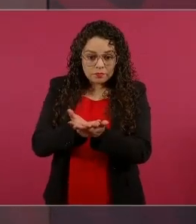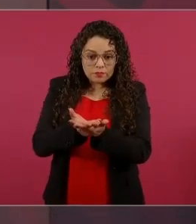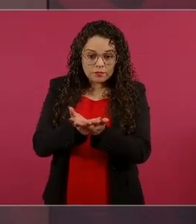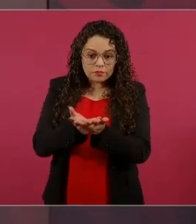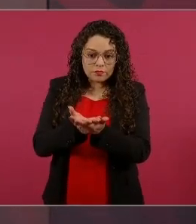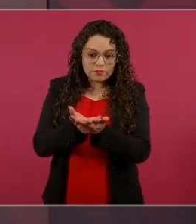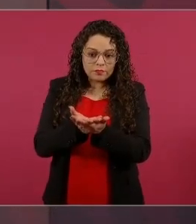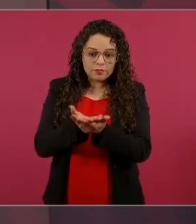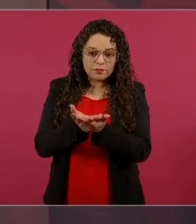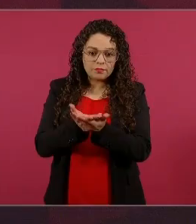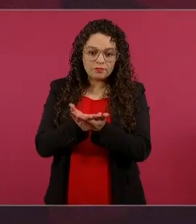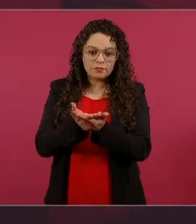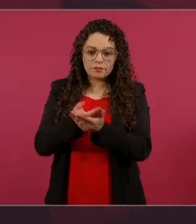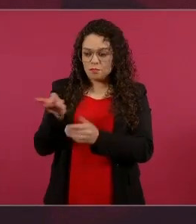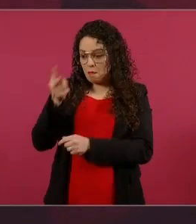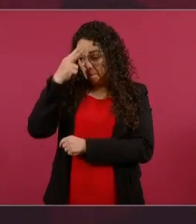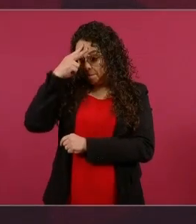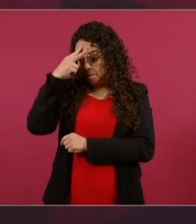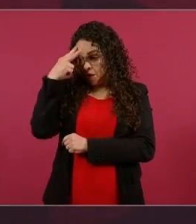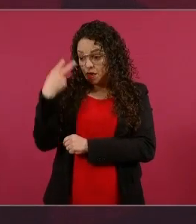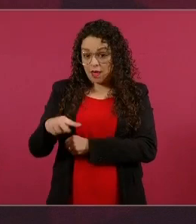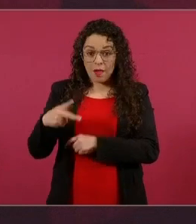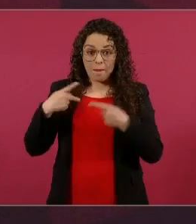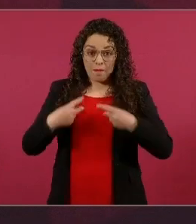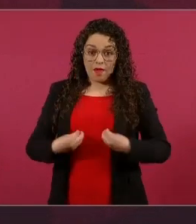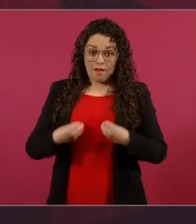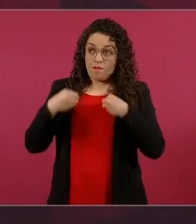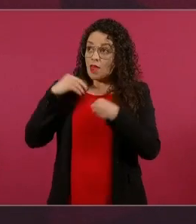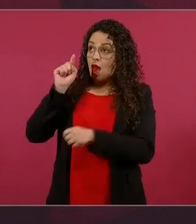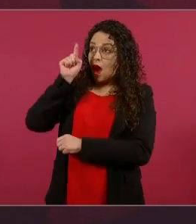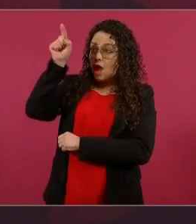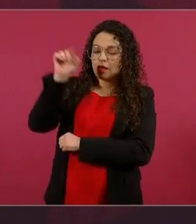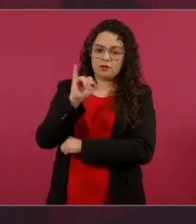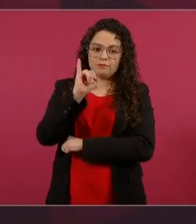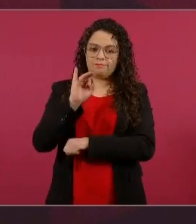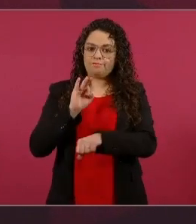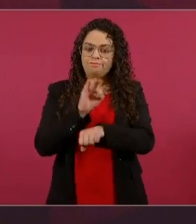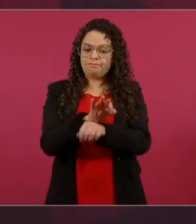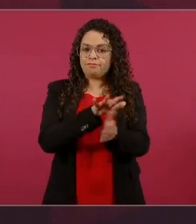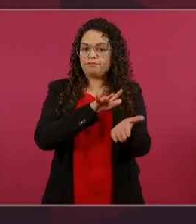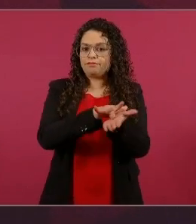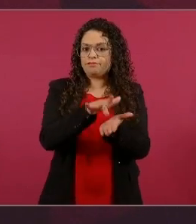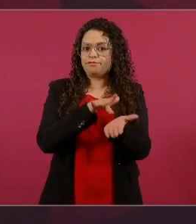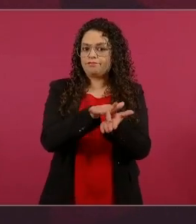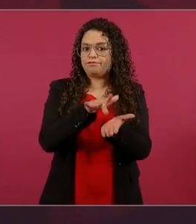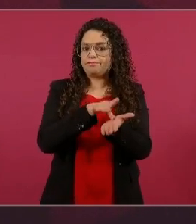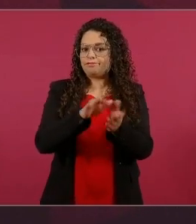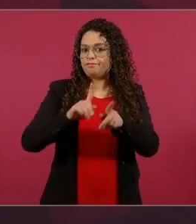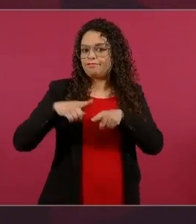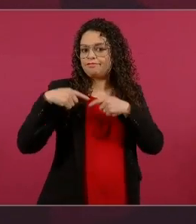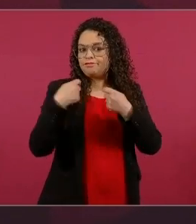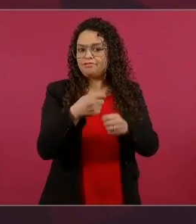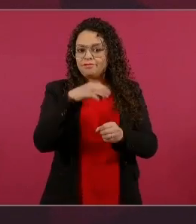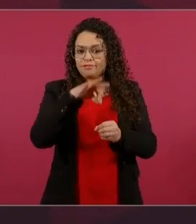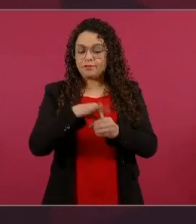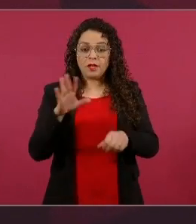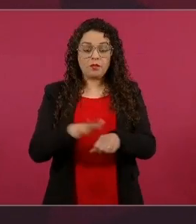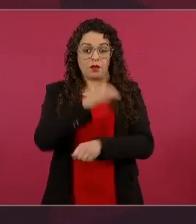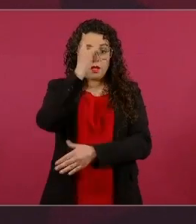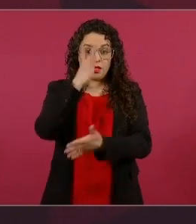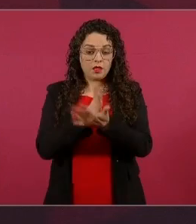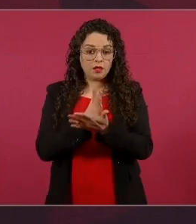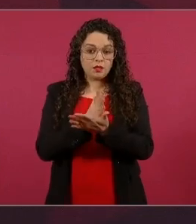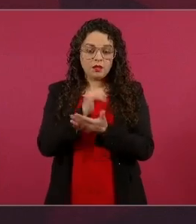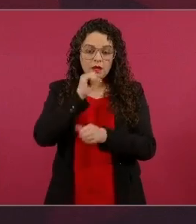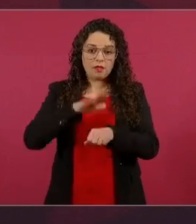de los mexicanos y de los hispanos Porque no solo es regularizar la